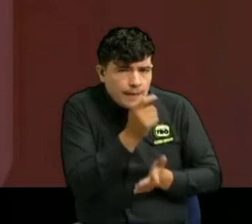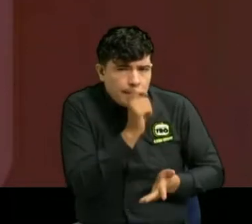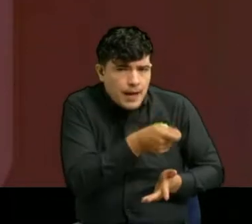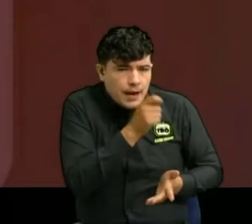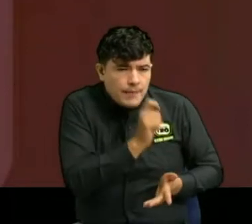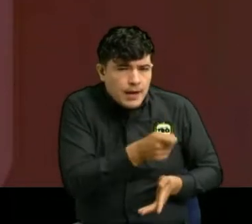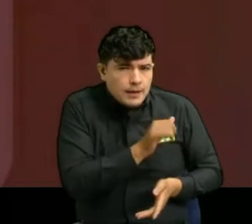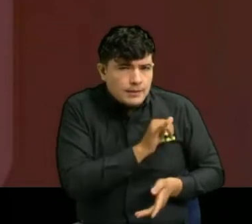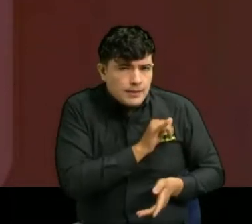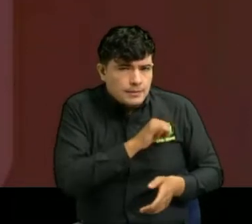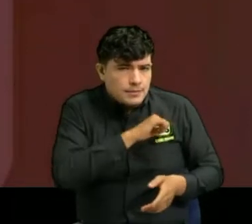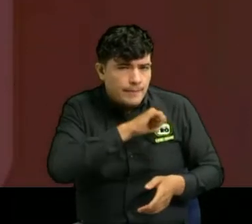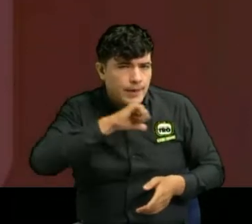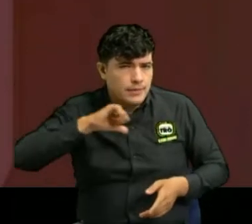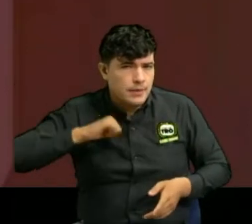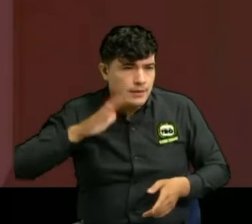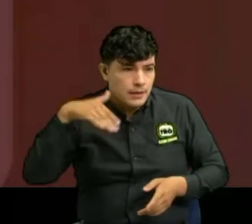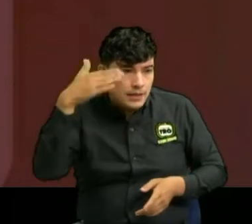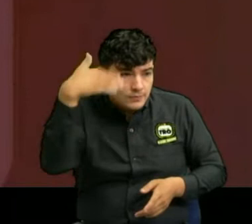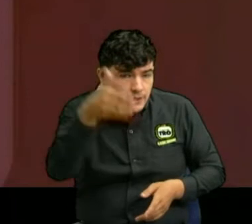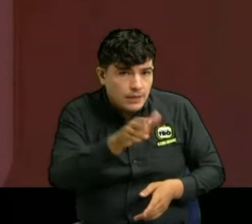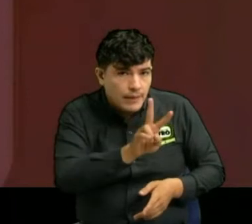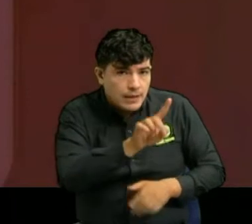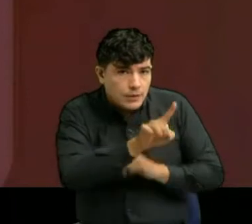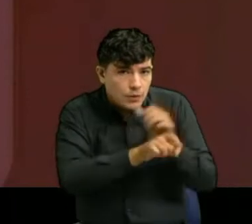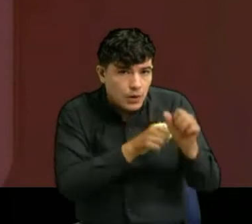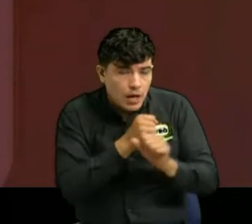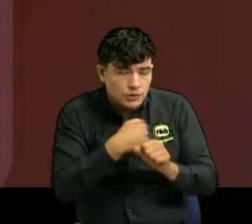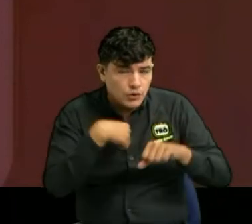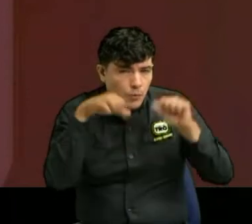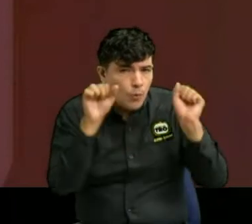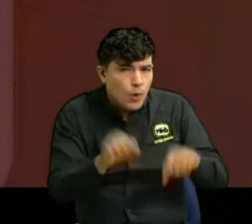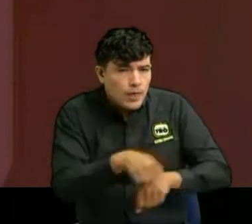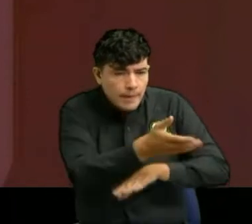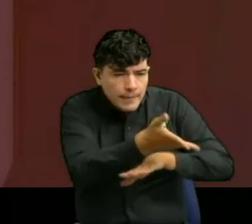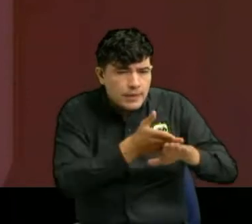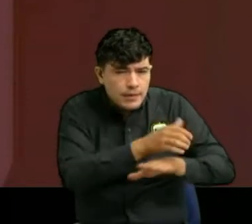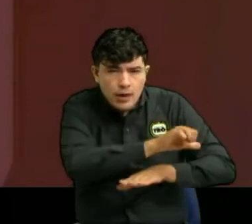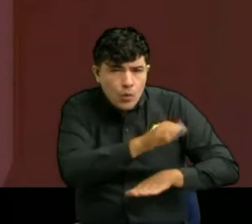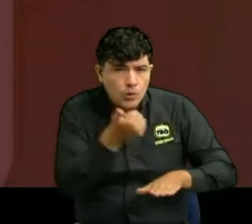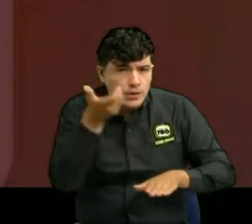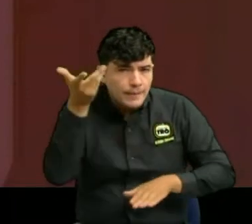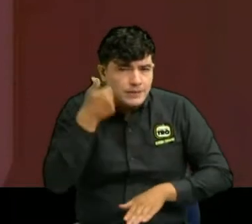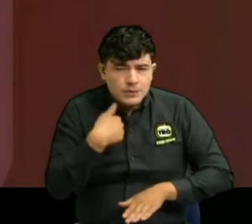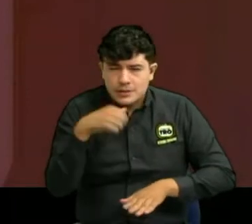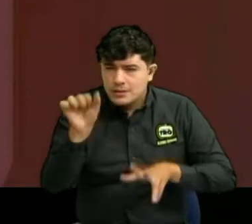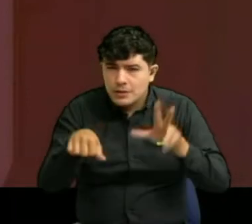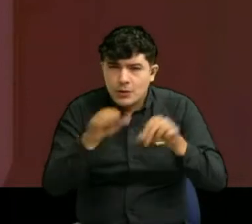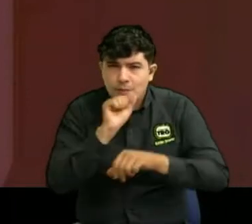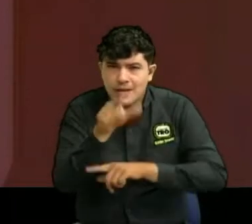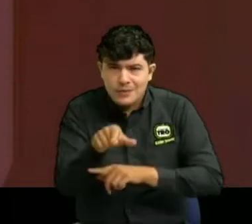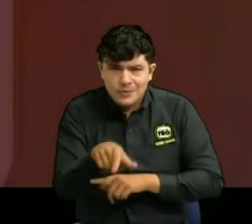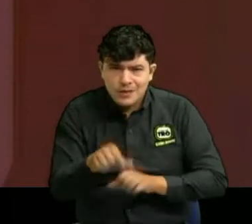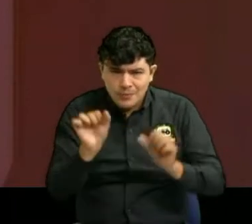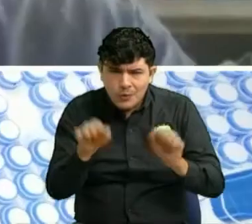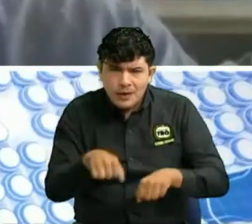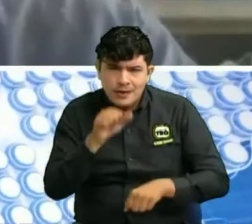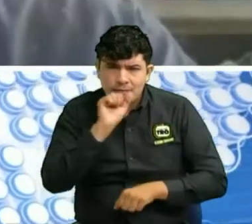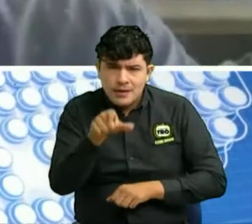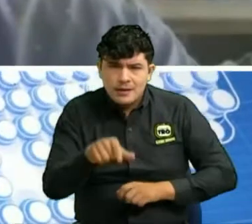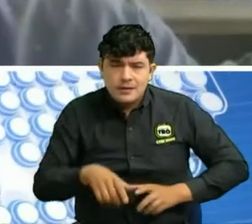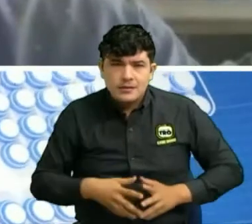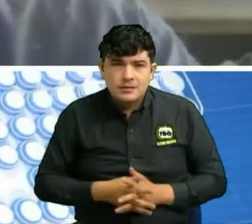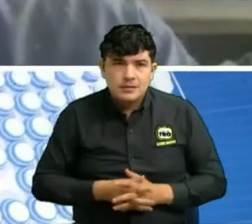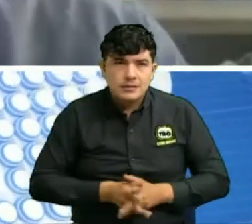fondo privado y después de otros 21 años podría tener otra pensión? ¿Abogado, esto puede darse?